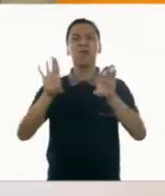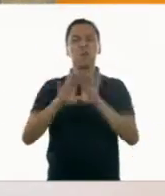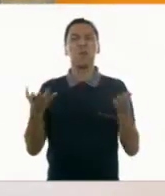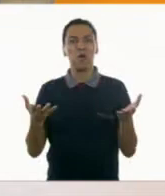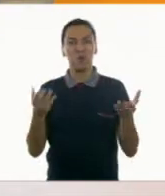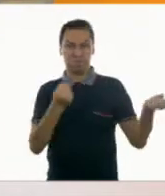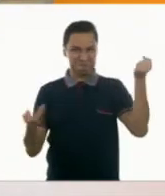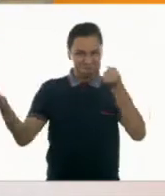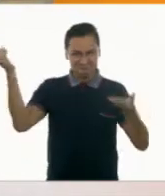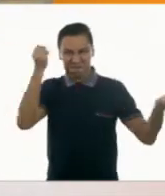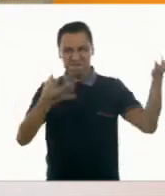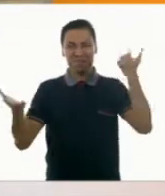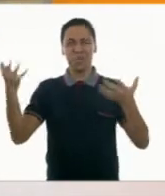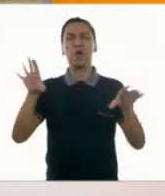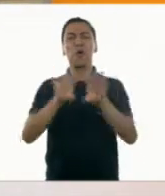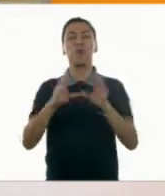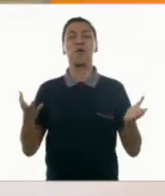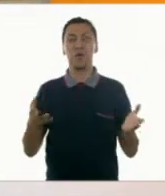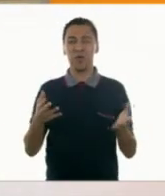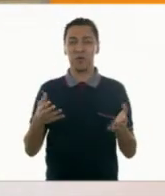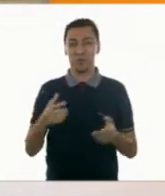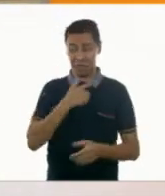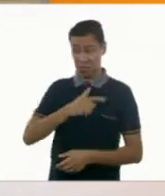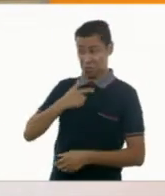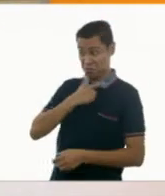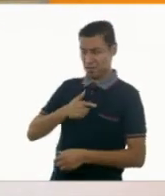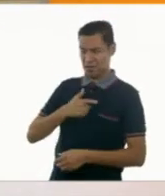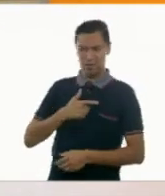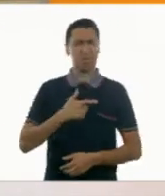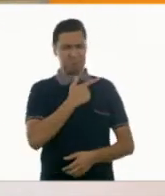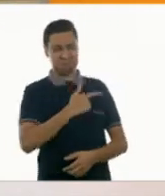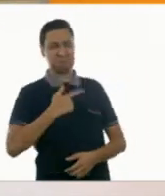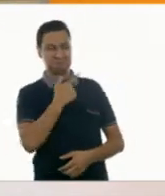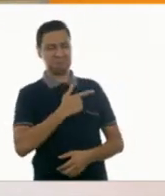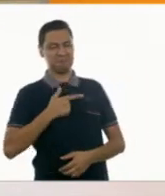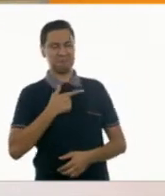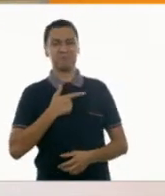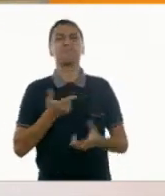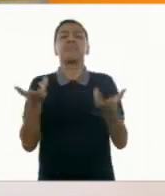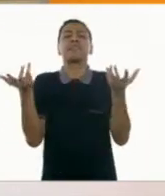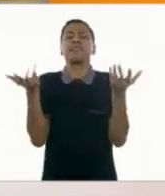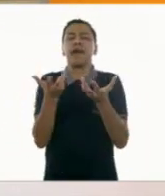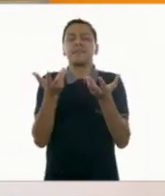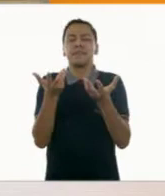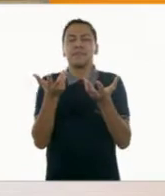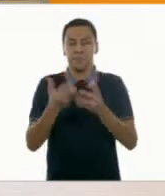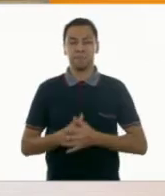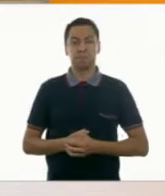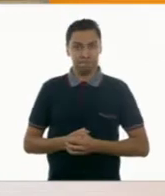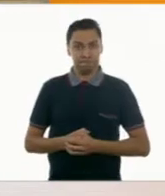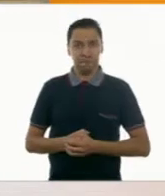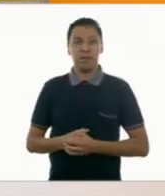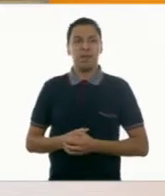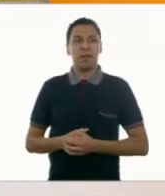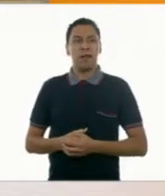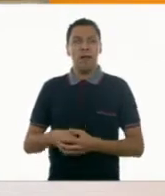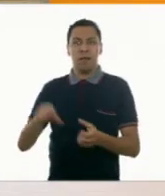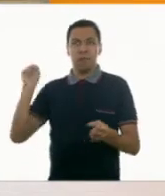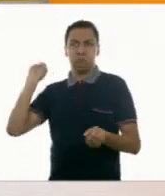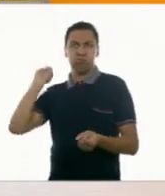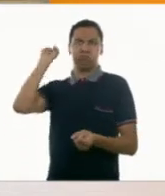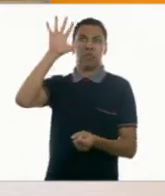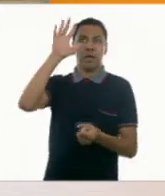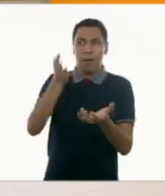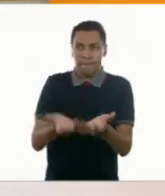me encanta. Sí, a mí también me encanta. Sí. Bien, ¿qué vamos a hacer? Vamos a lanzar y atrapar.